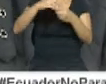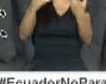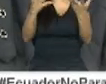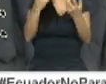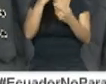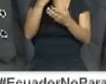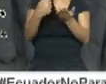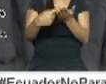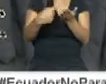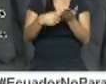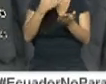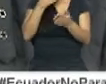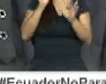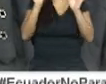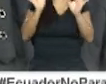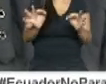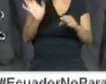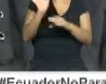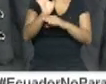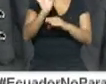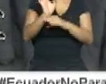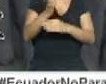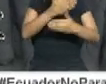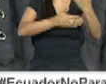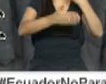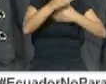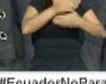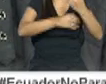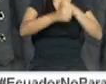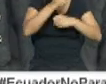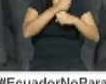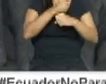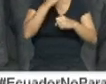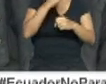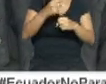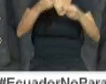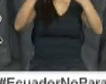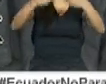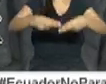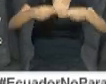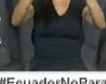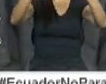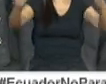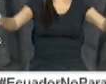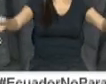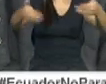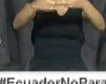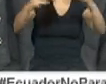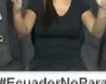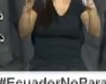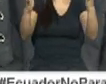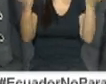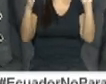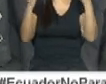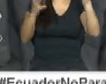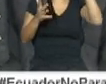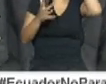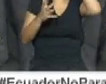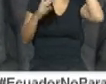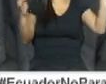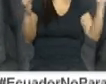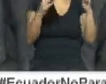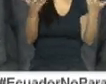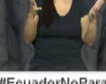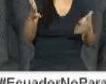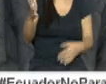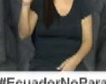Ciertamente, Ecuador en los últimos años ha básicamente cerrado sus fronteras. Sus temas, el tema de la probabilidad de un